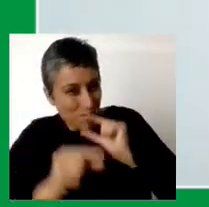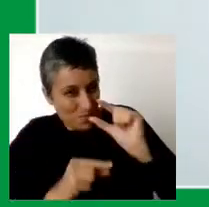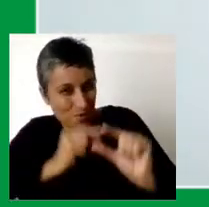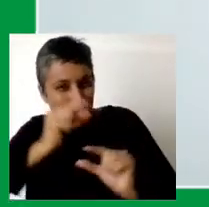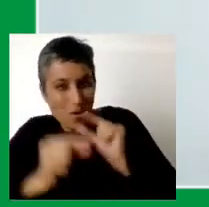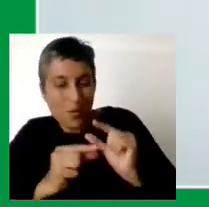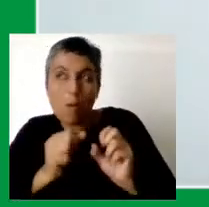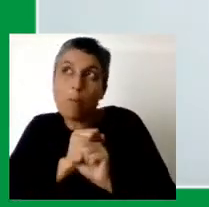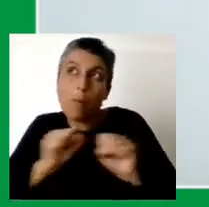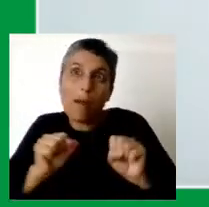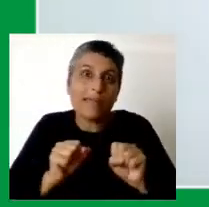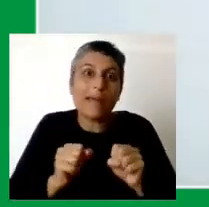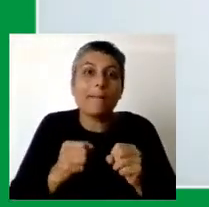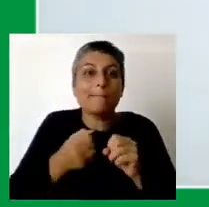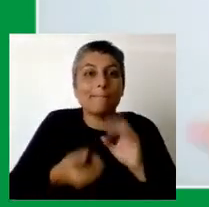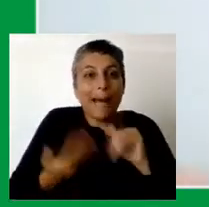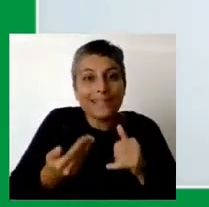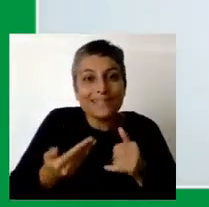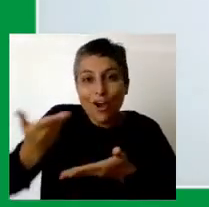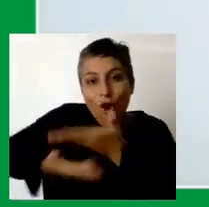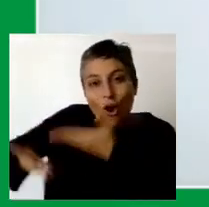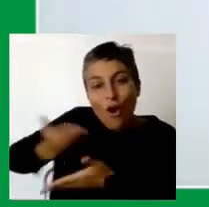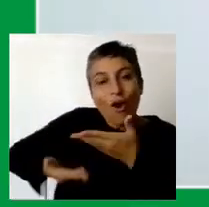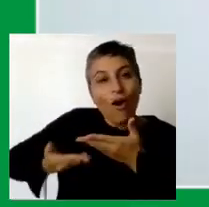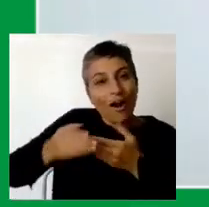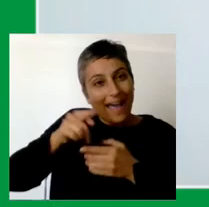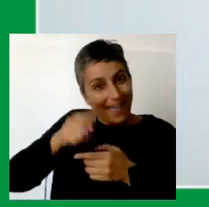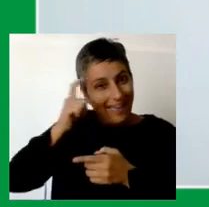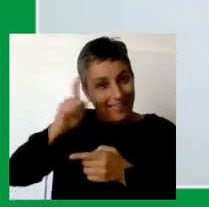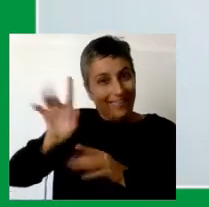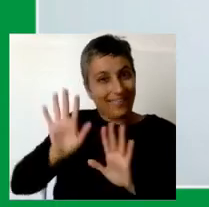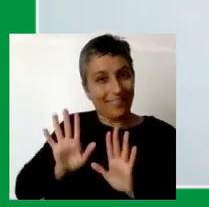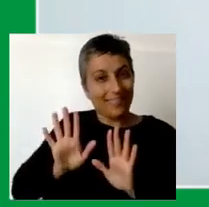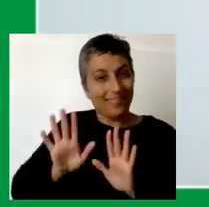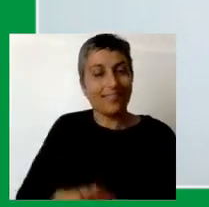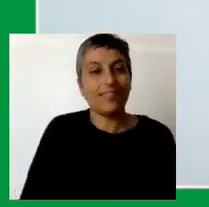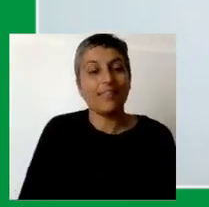más grande, más colaborativo. Esa sería la idea.